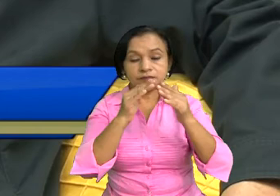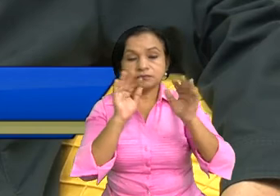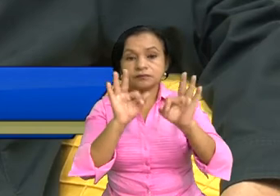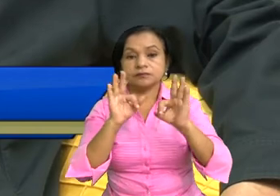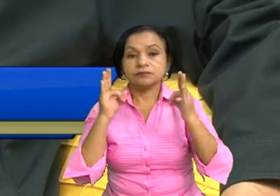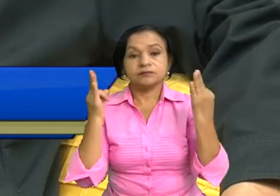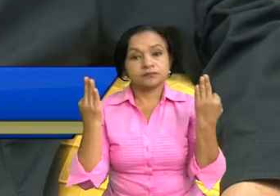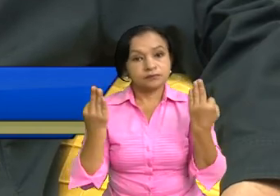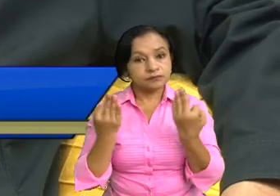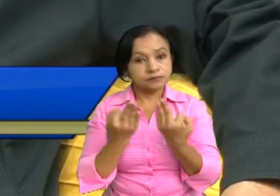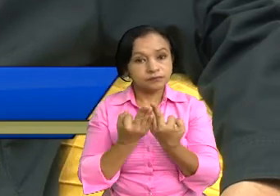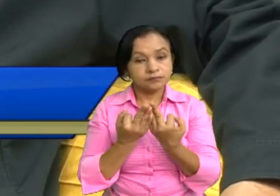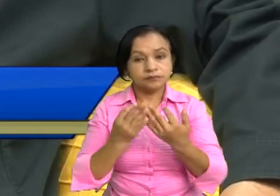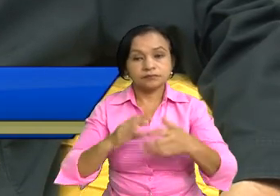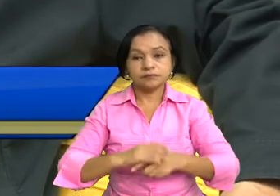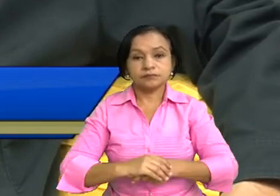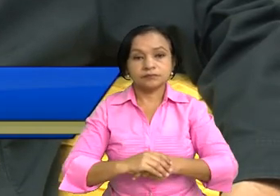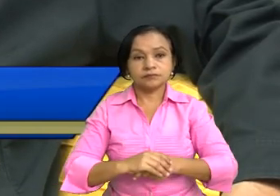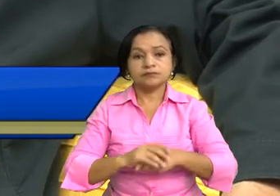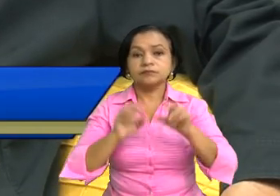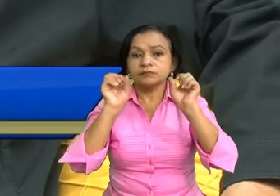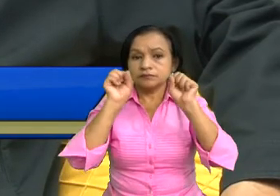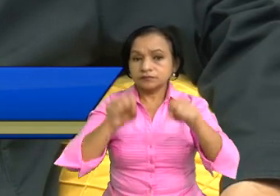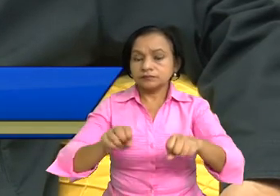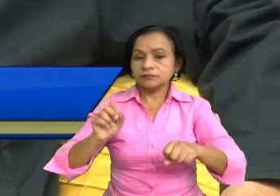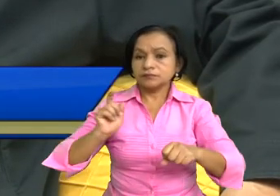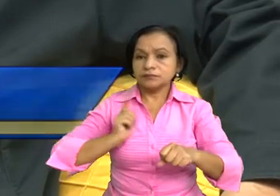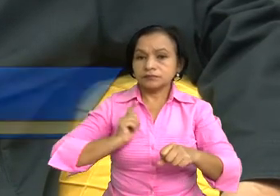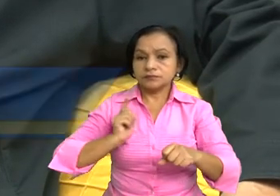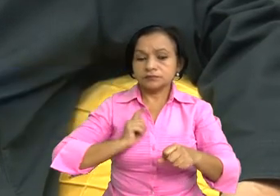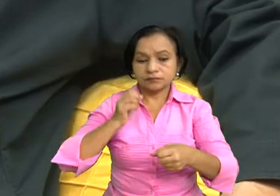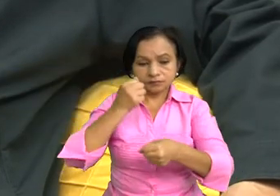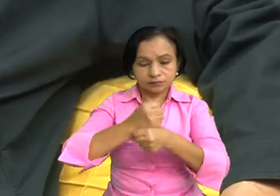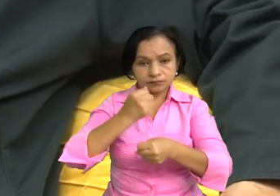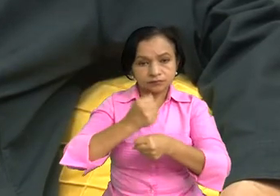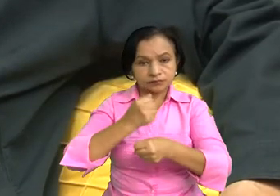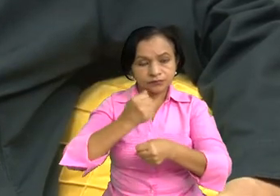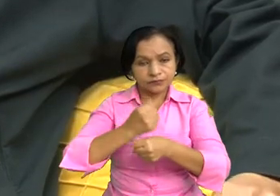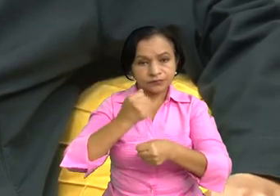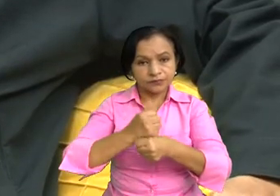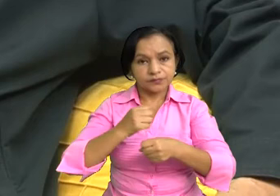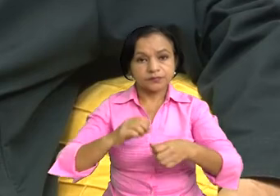familias, y para potenciar el trabajo